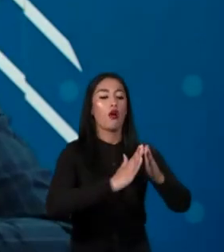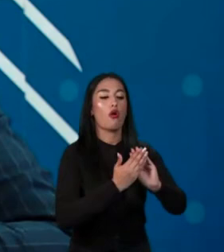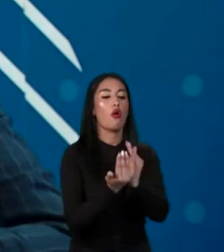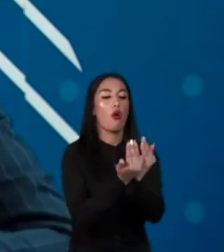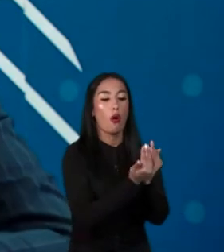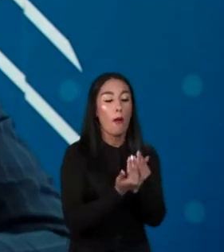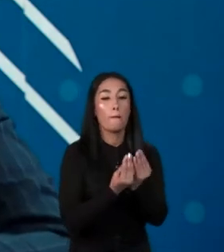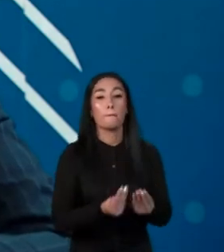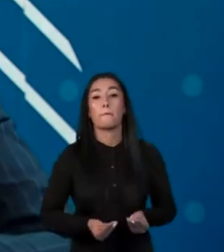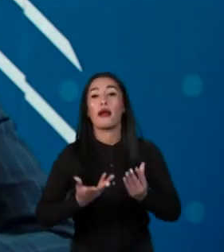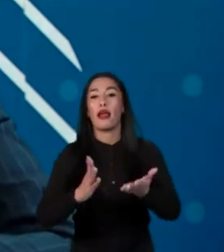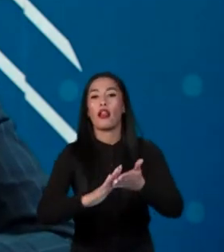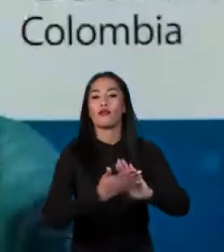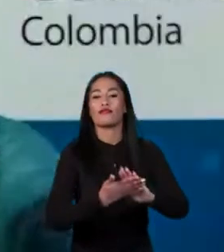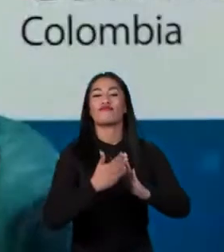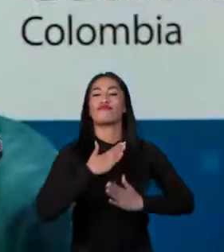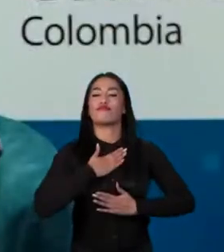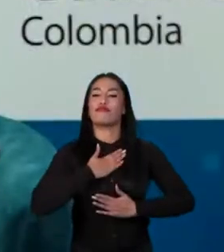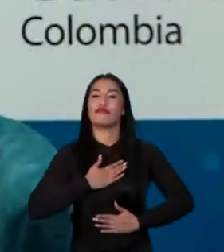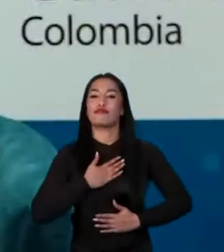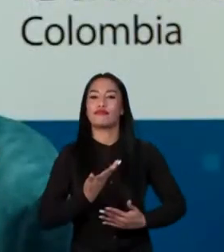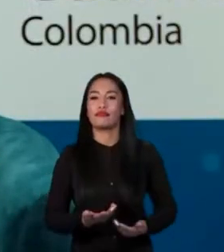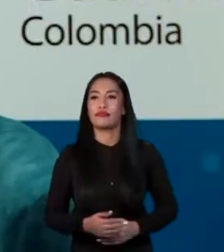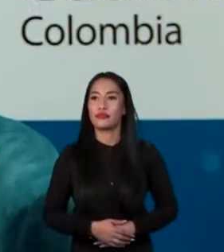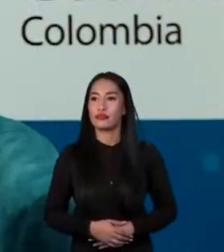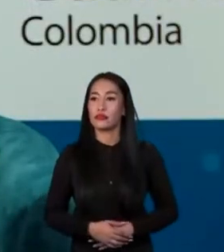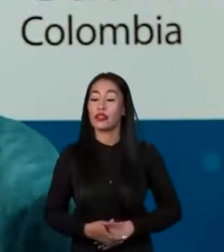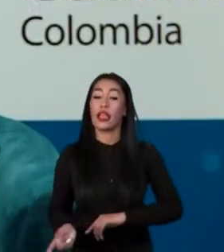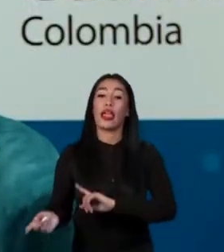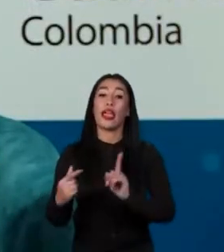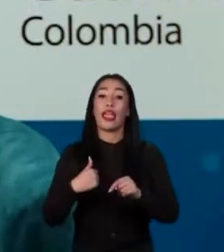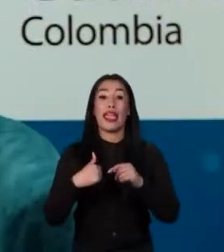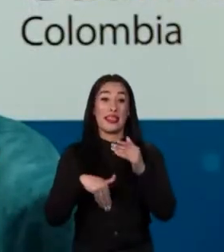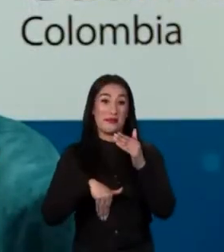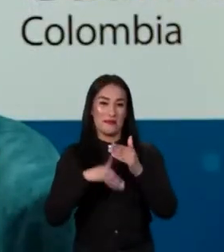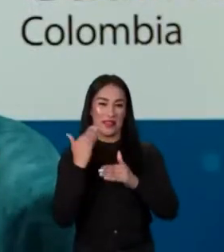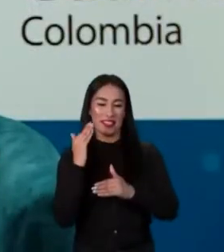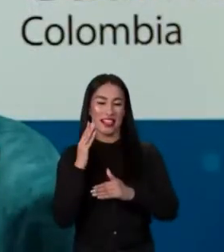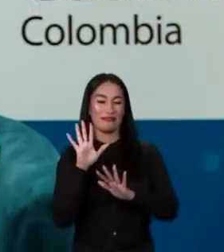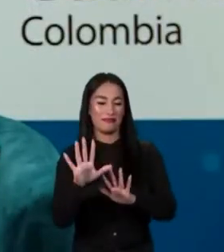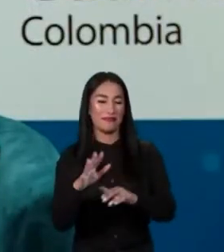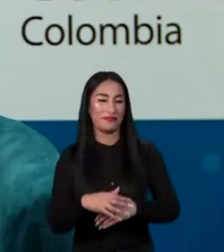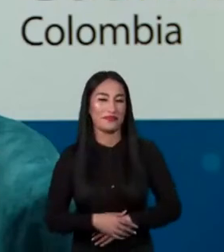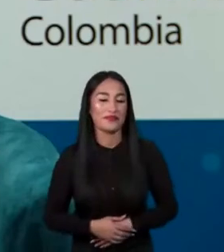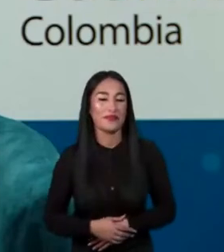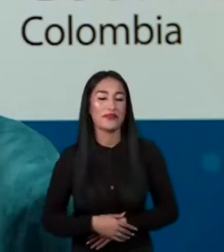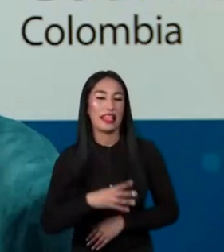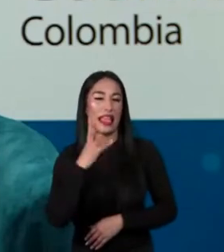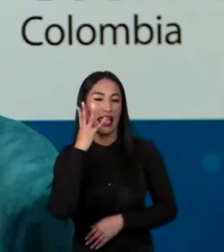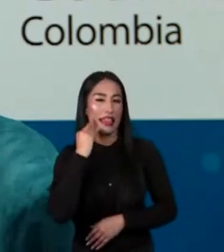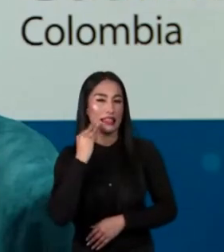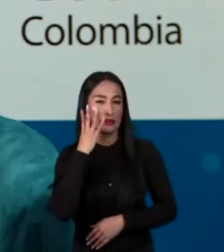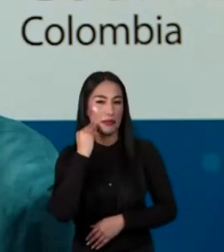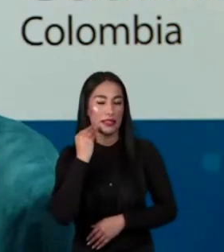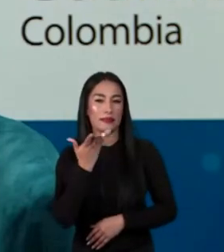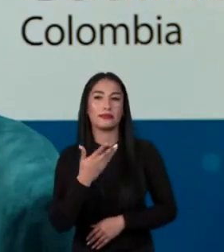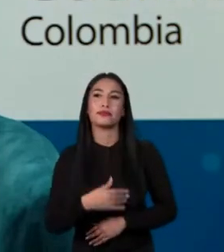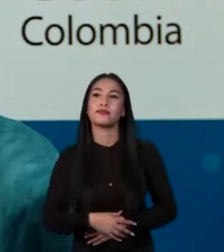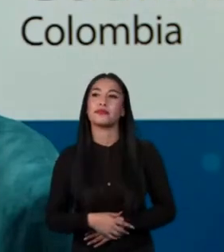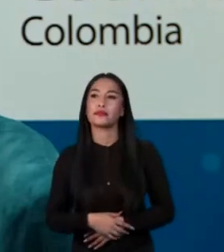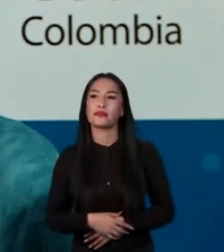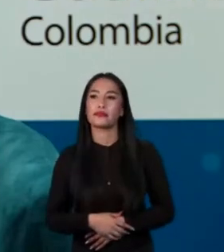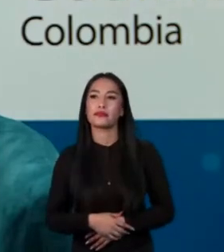comunidad bueno yo voy a empezar por una anécdota yo estuve en sport haciendo